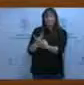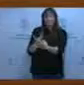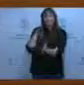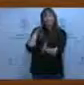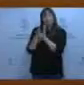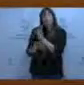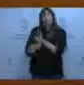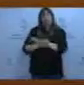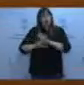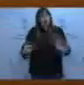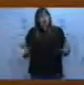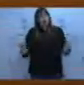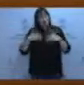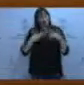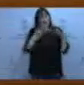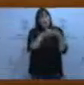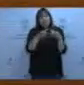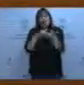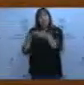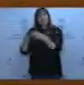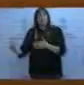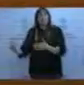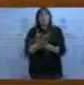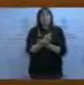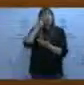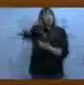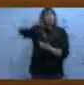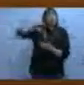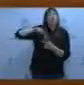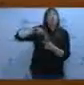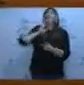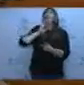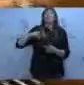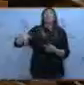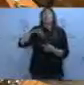demasiado claro si todos los grupos saben muy bien dónde tienen el norte. Muchas gracias.